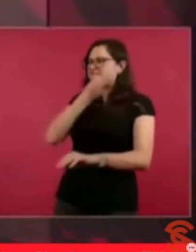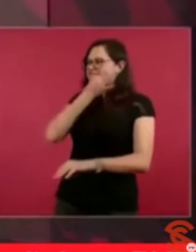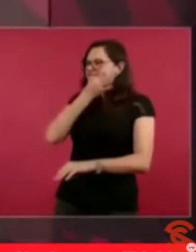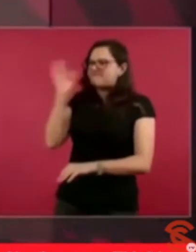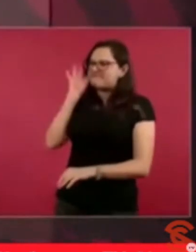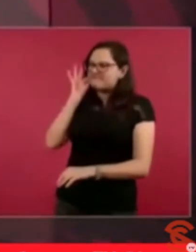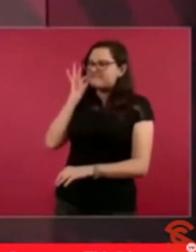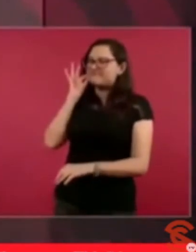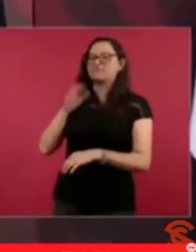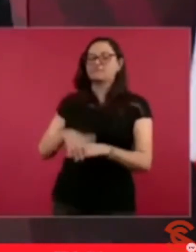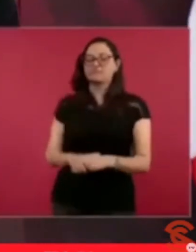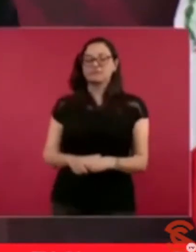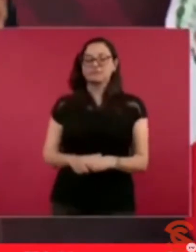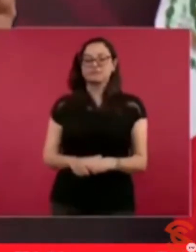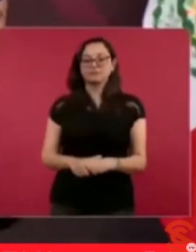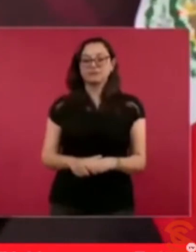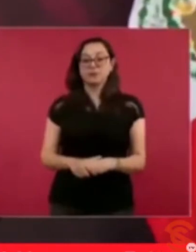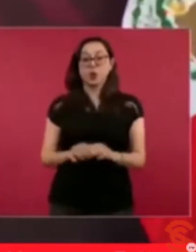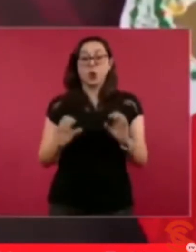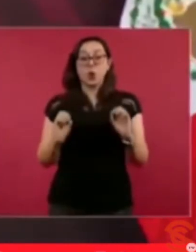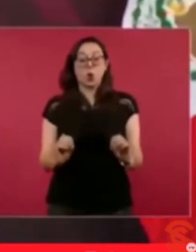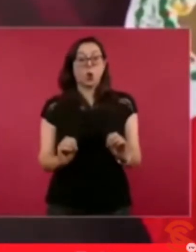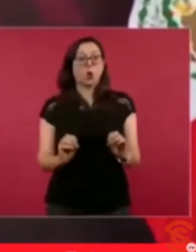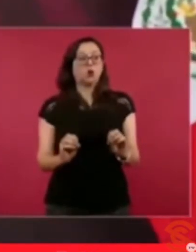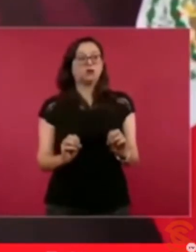O suicídate,